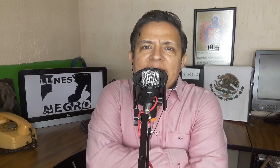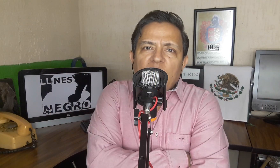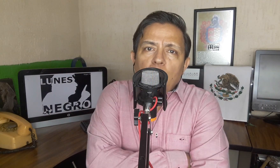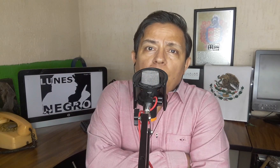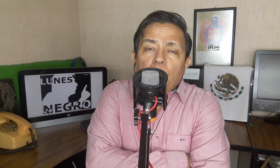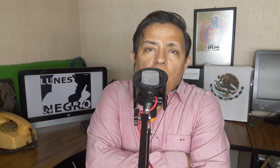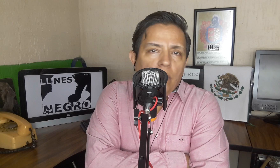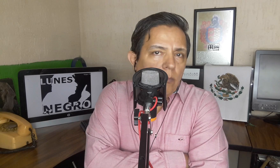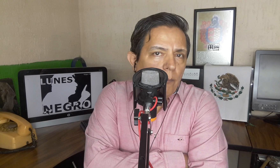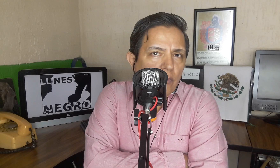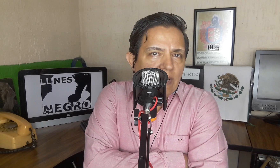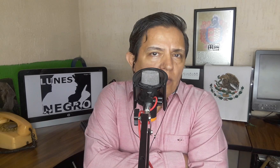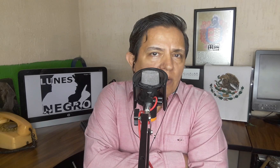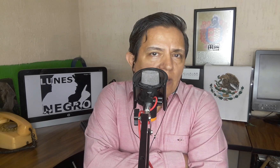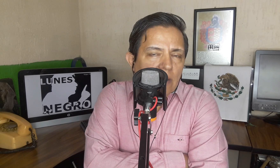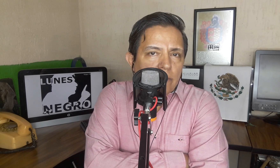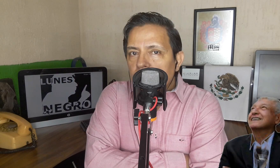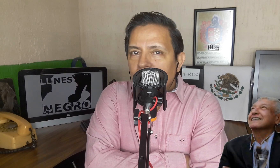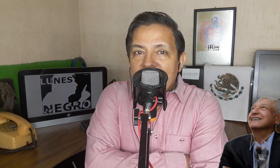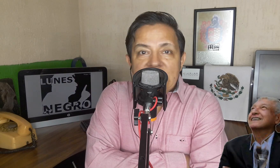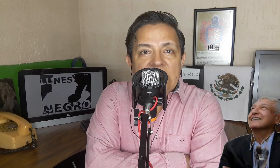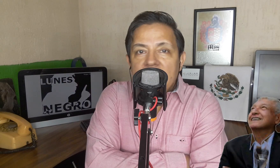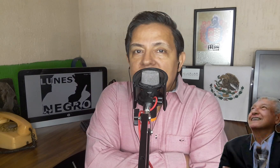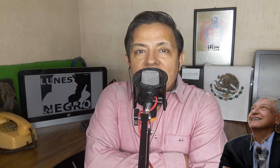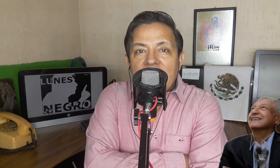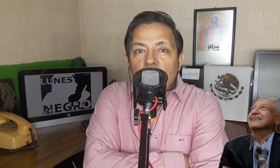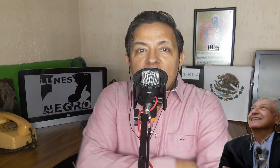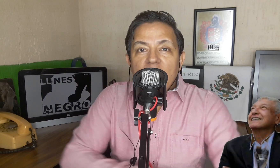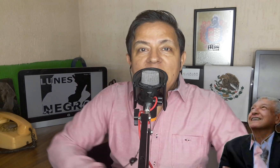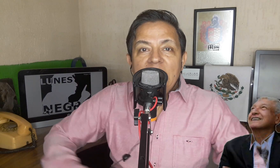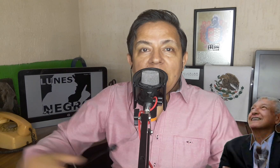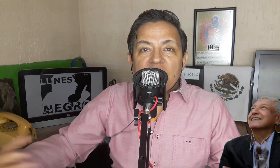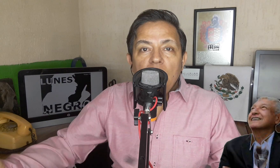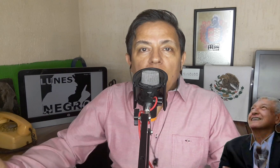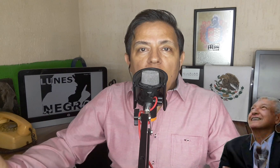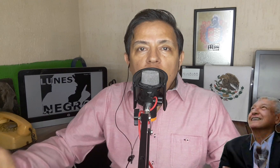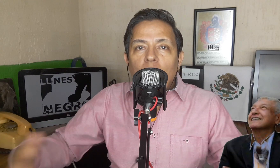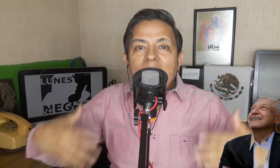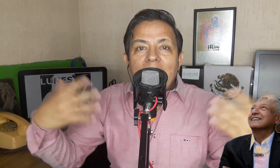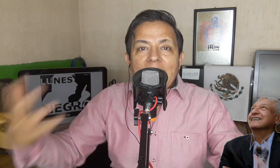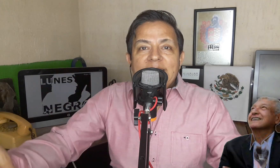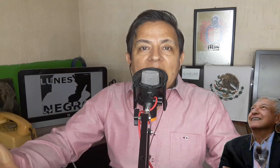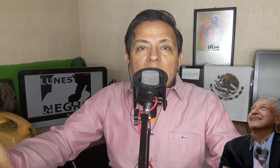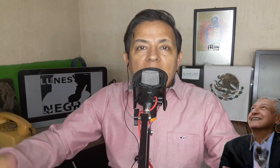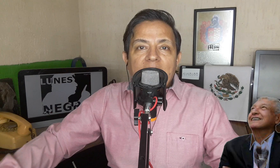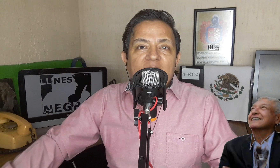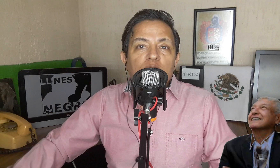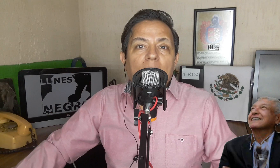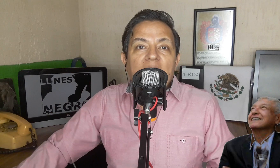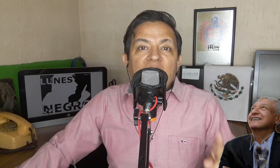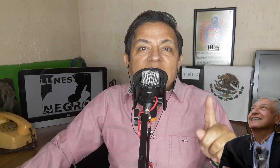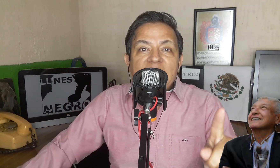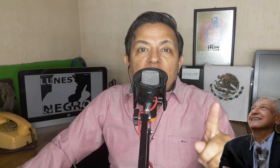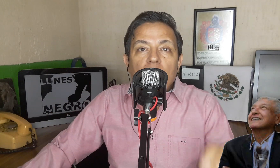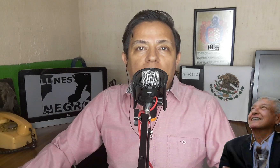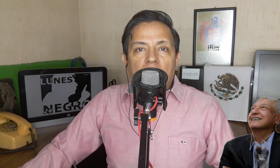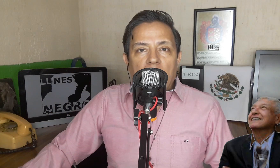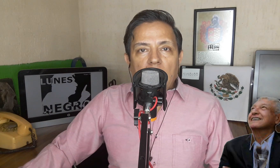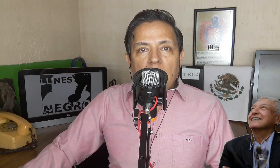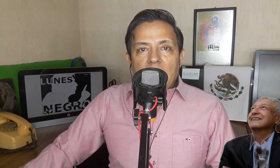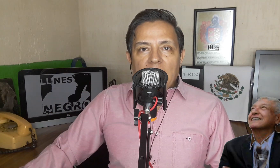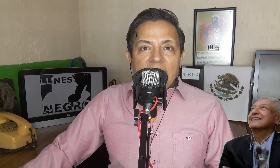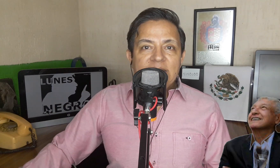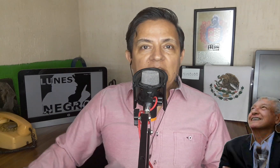Las felicita como por qué o qué. No entiende que no es una celebración, no hay nada que celebrar, es una